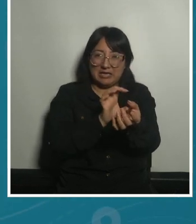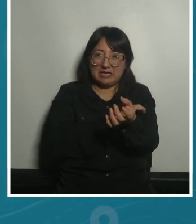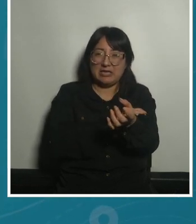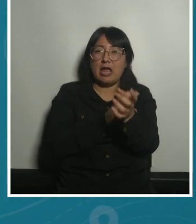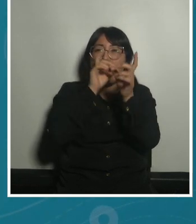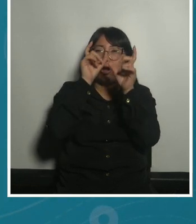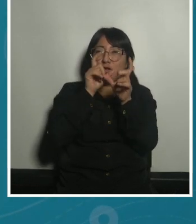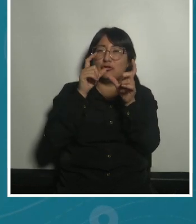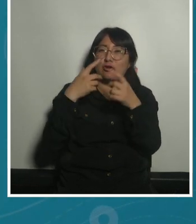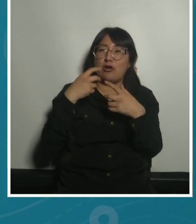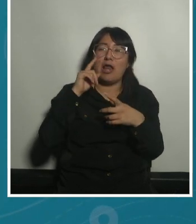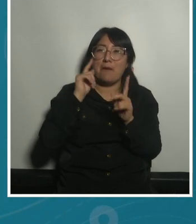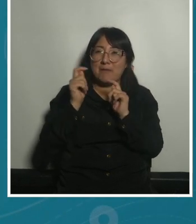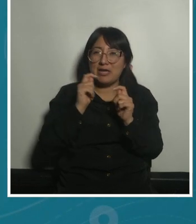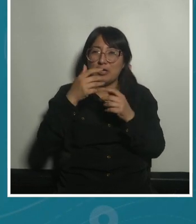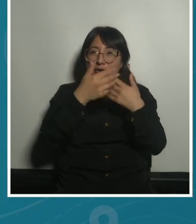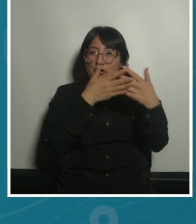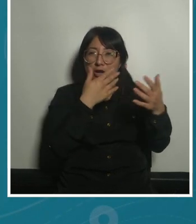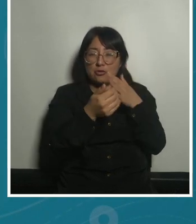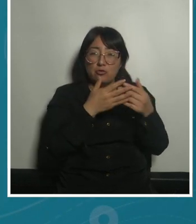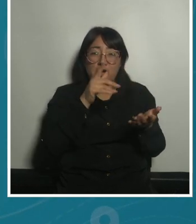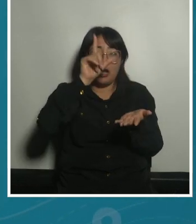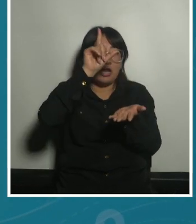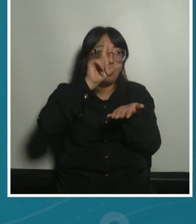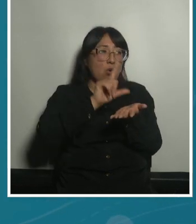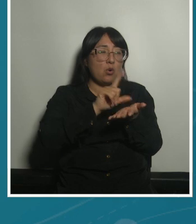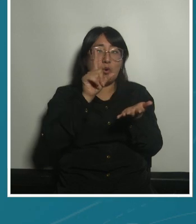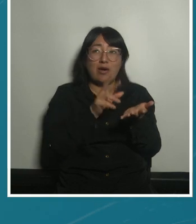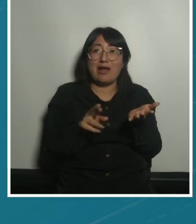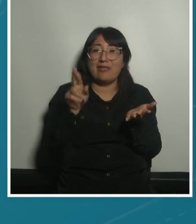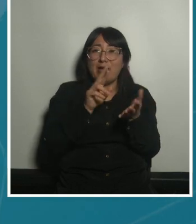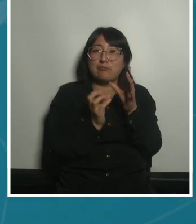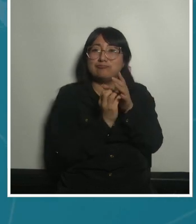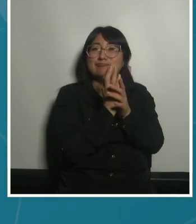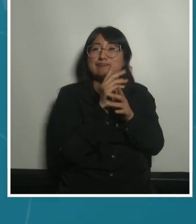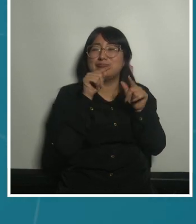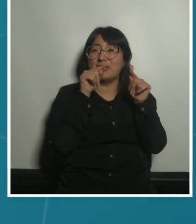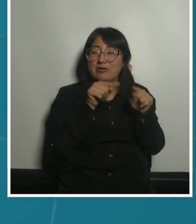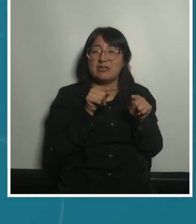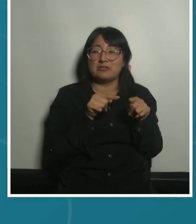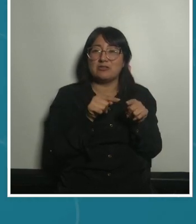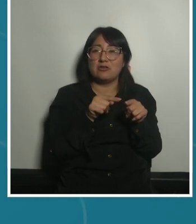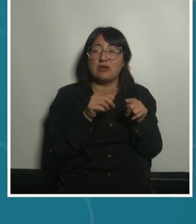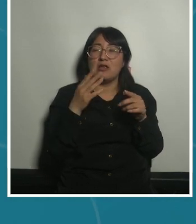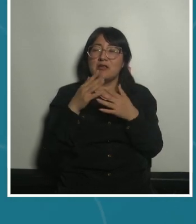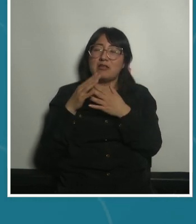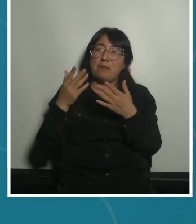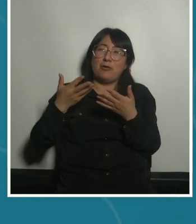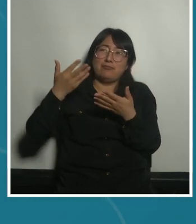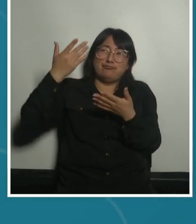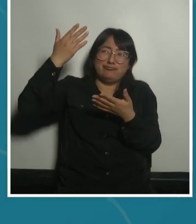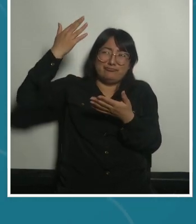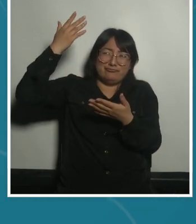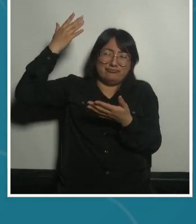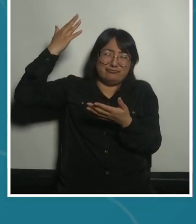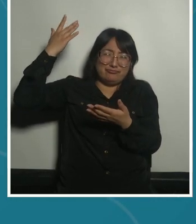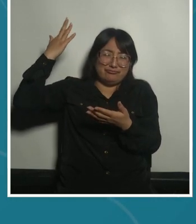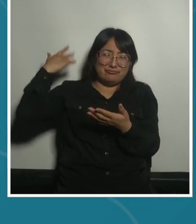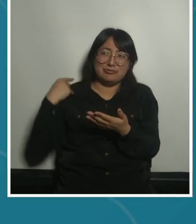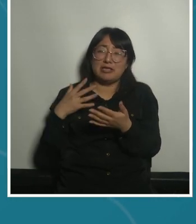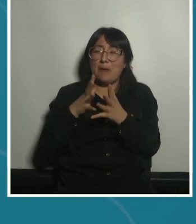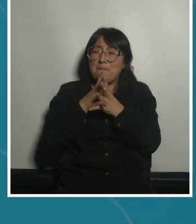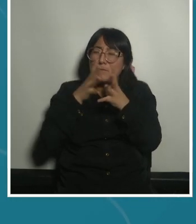y principalmente oleaje extremo, y es un lugar de restauración por excelencia que por siglos y quizás